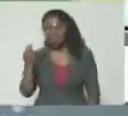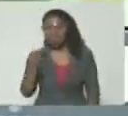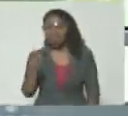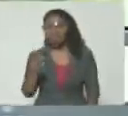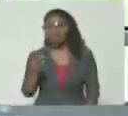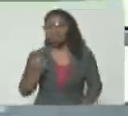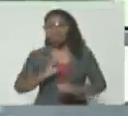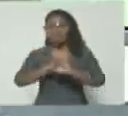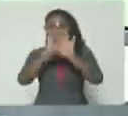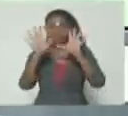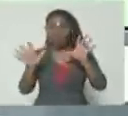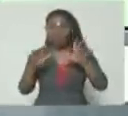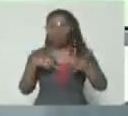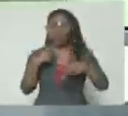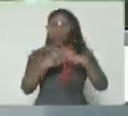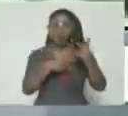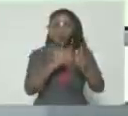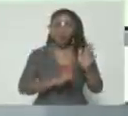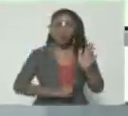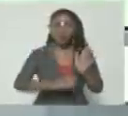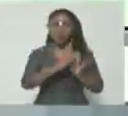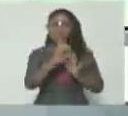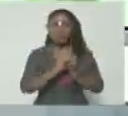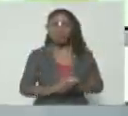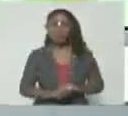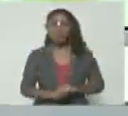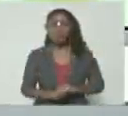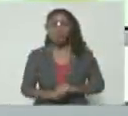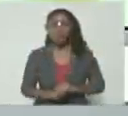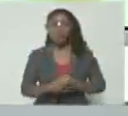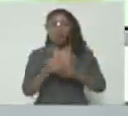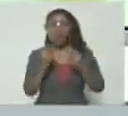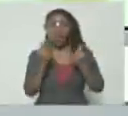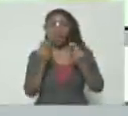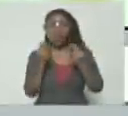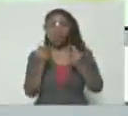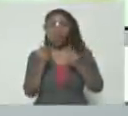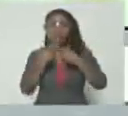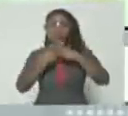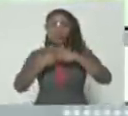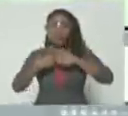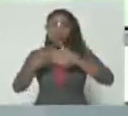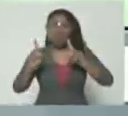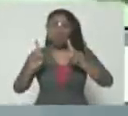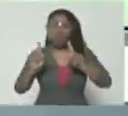concreta, productiva, una economía diversificada,